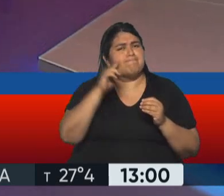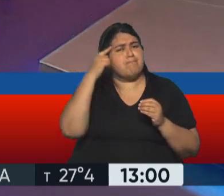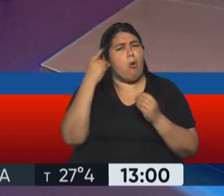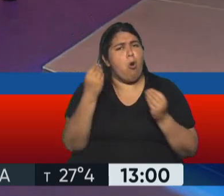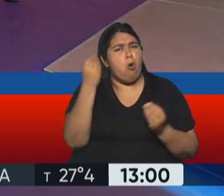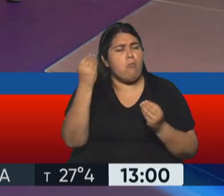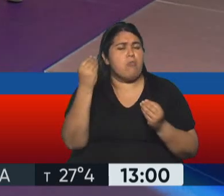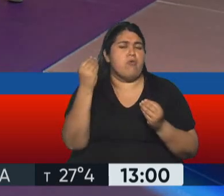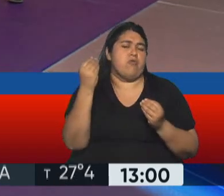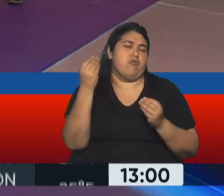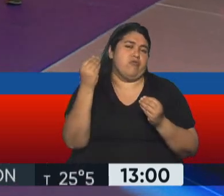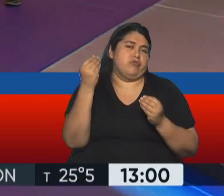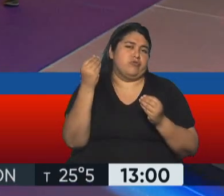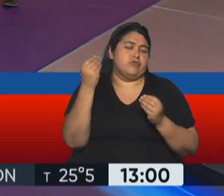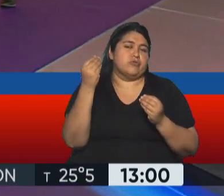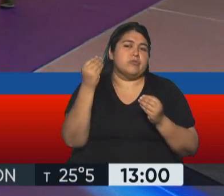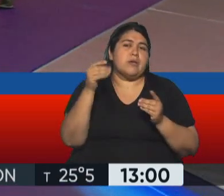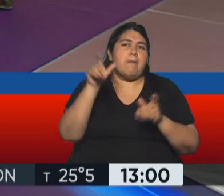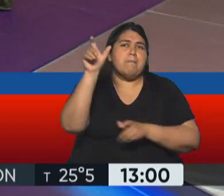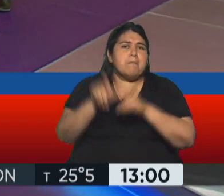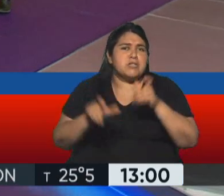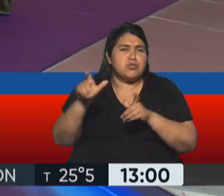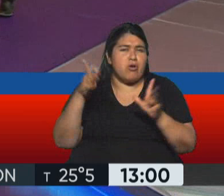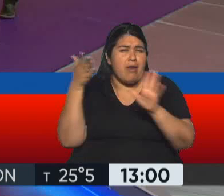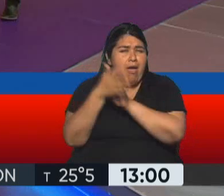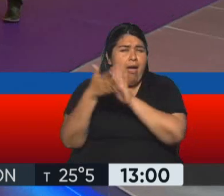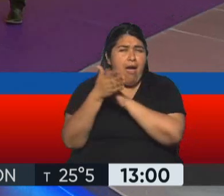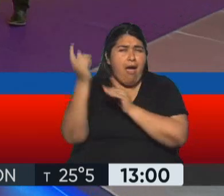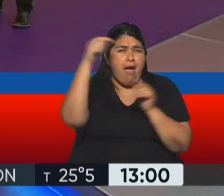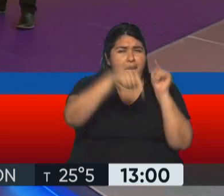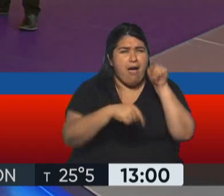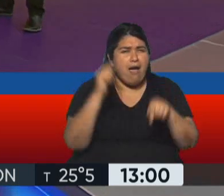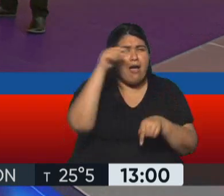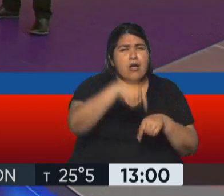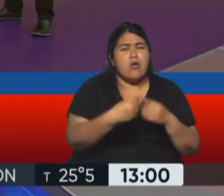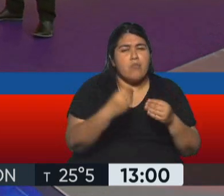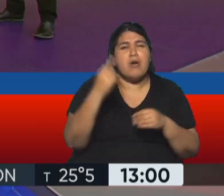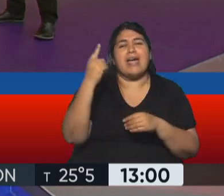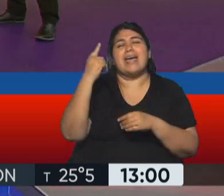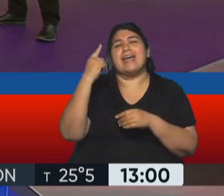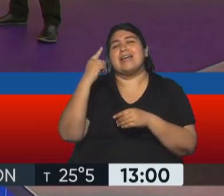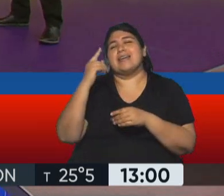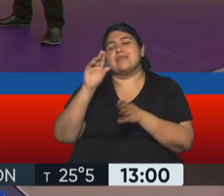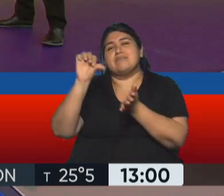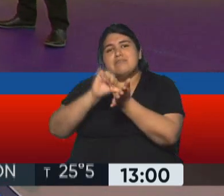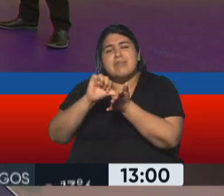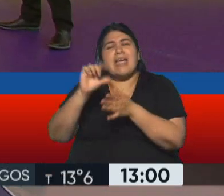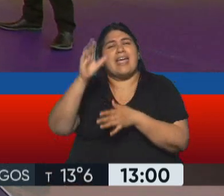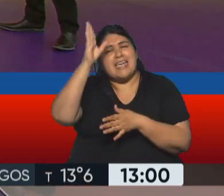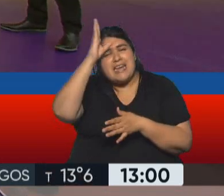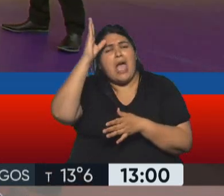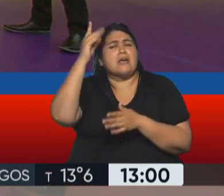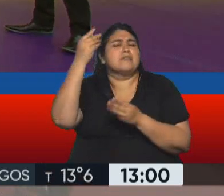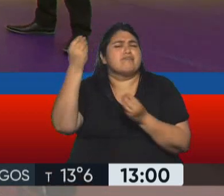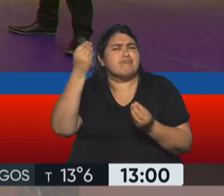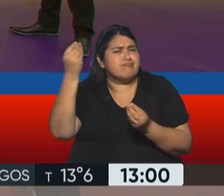llegan tantos inmigrantes que vienen de países como Irak, Líbano, Turquía, etcétera, a Bielorrusia,